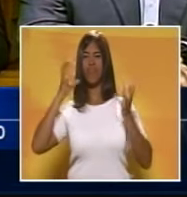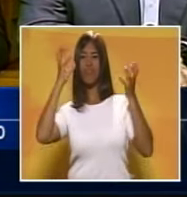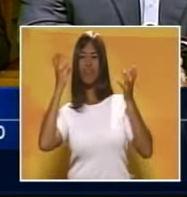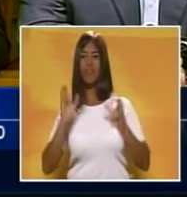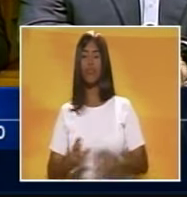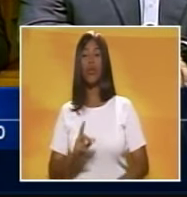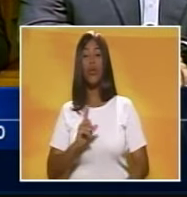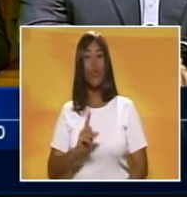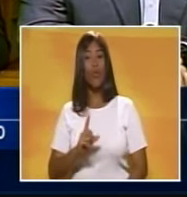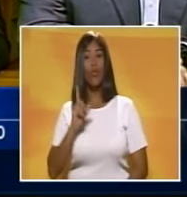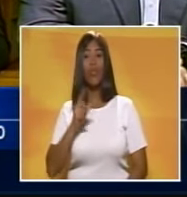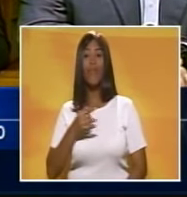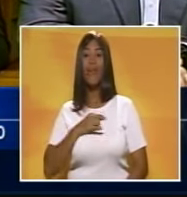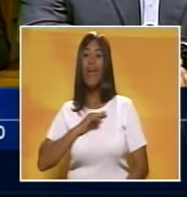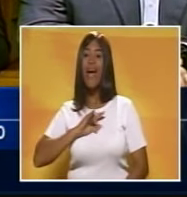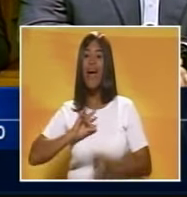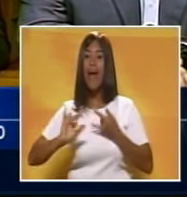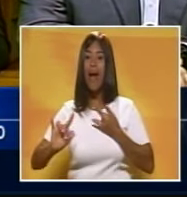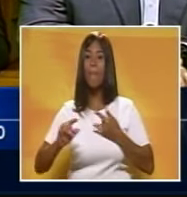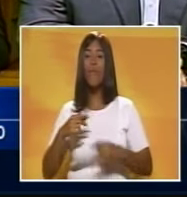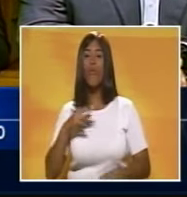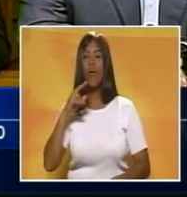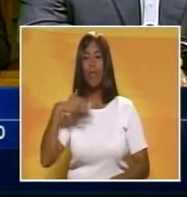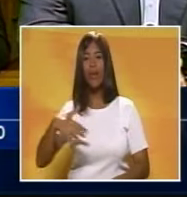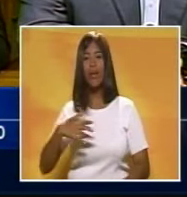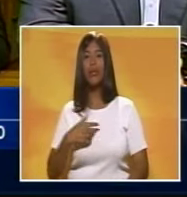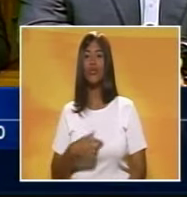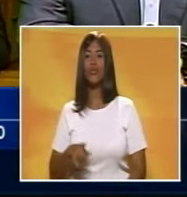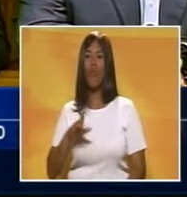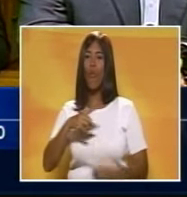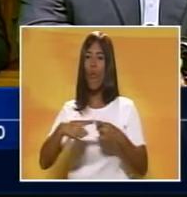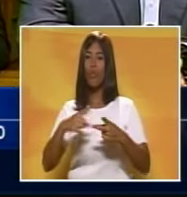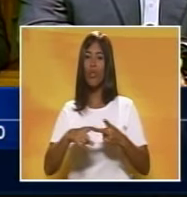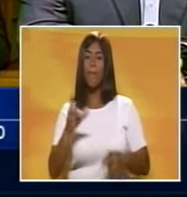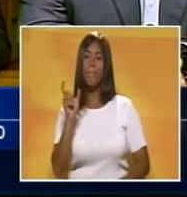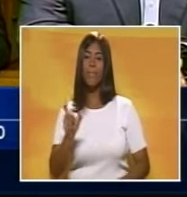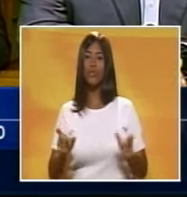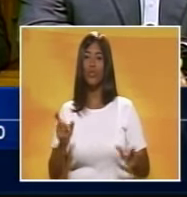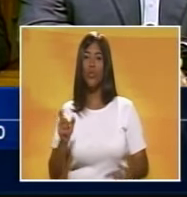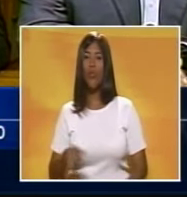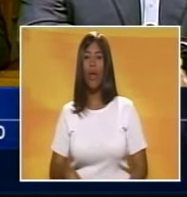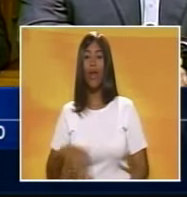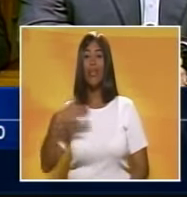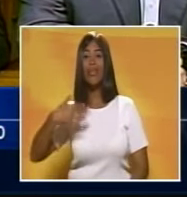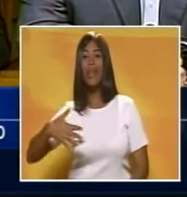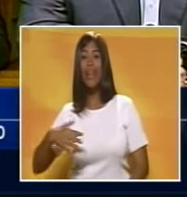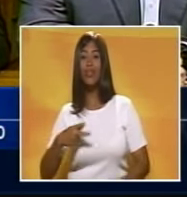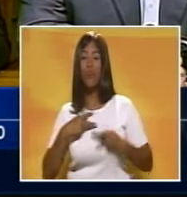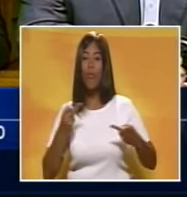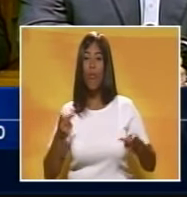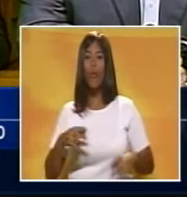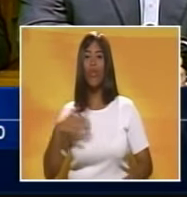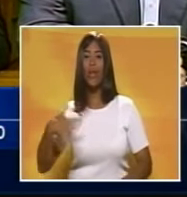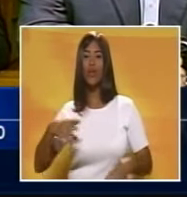profundo respeto y amor al derecho ajeno, al derecho público, al derecho